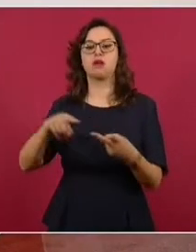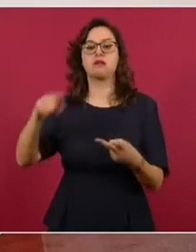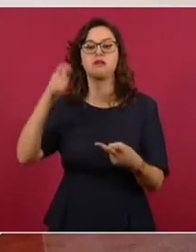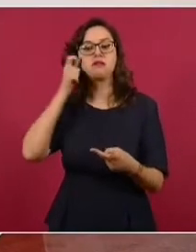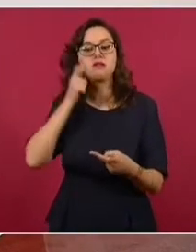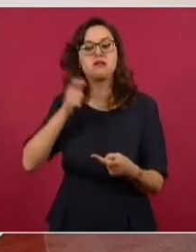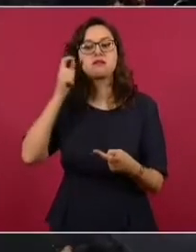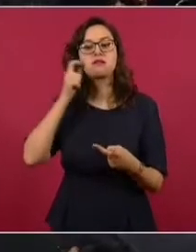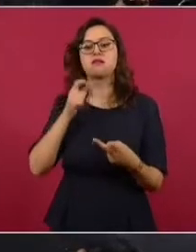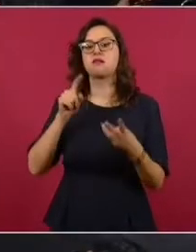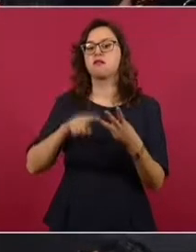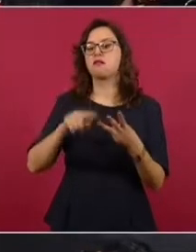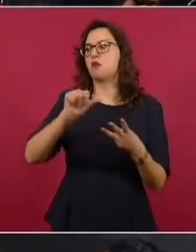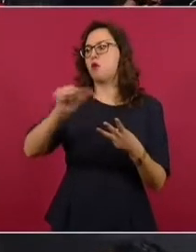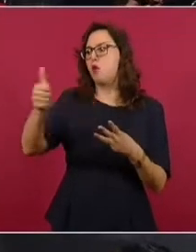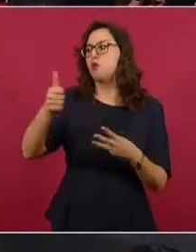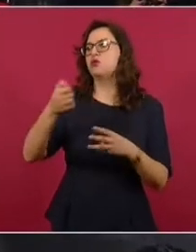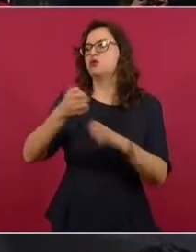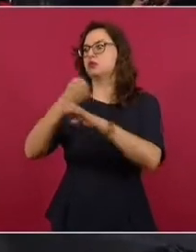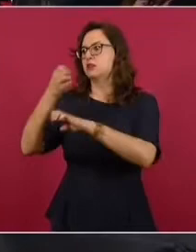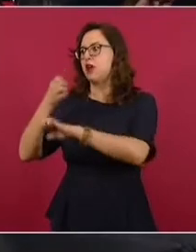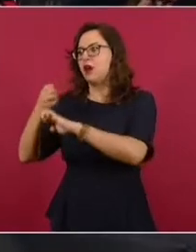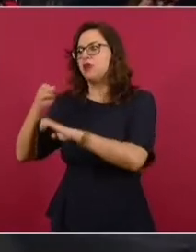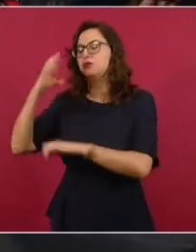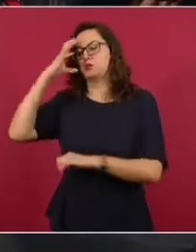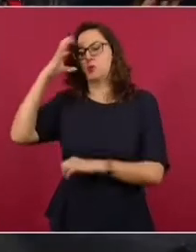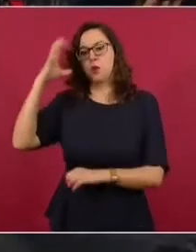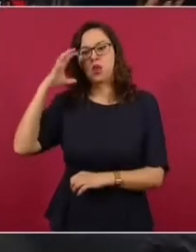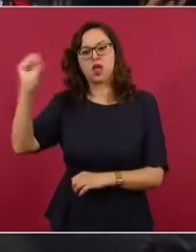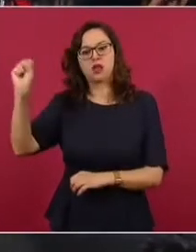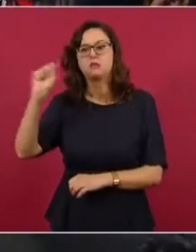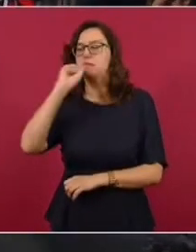y en otros estados, en Morelos.